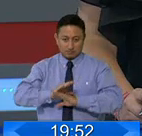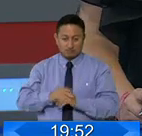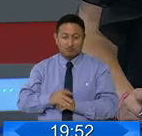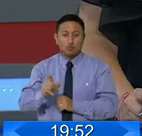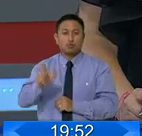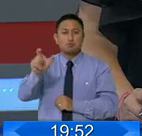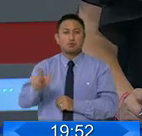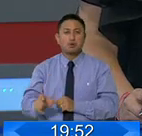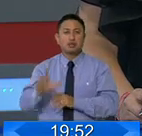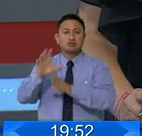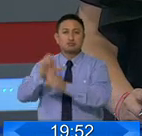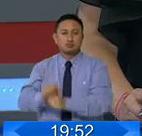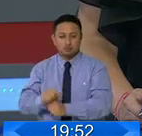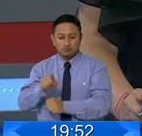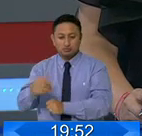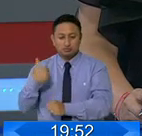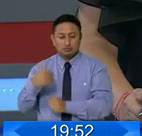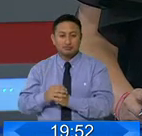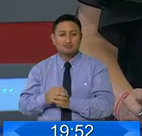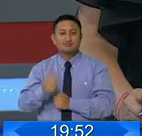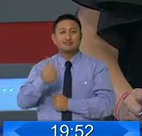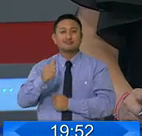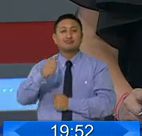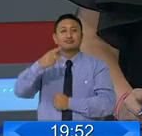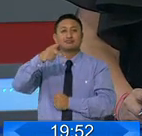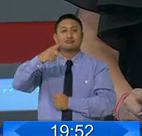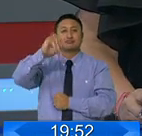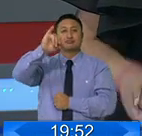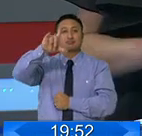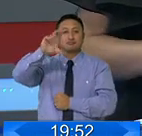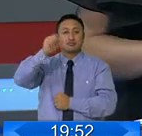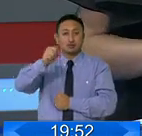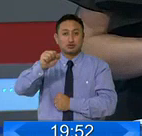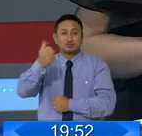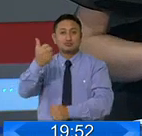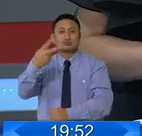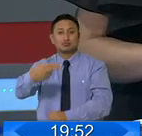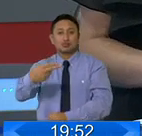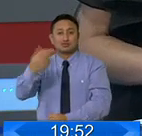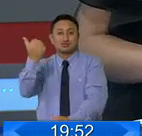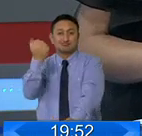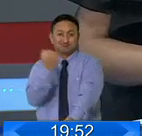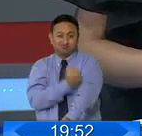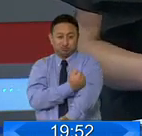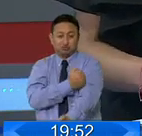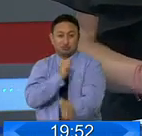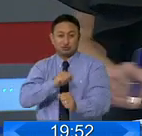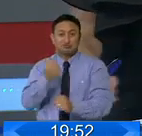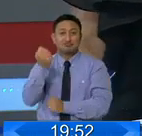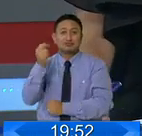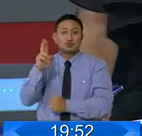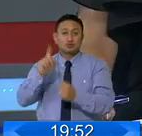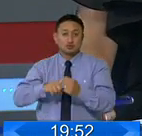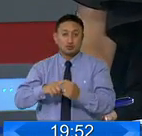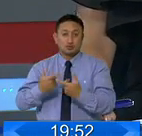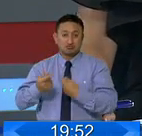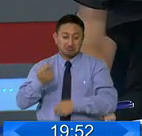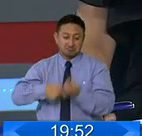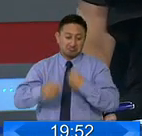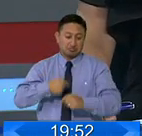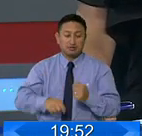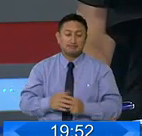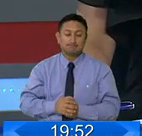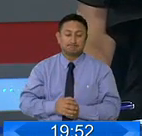un ciudadano quien ocultaba 10 kilos de heroína, listos para ser distribuidos en el sur de la ciudad de